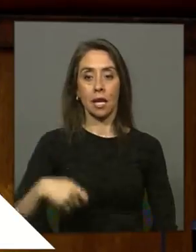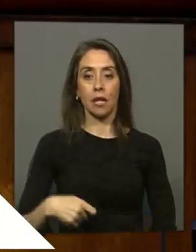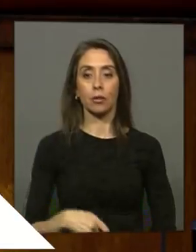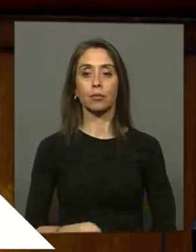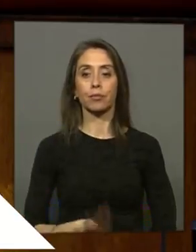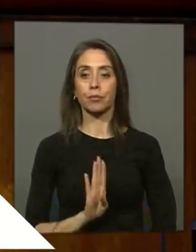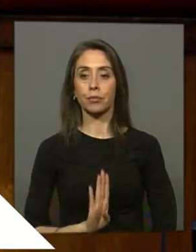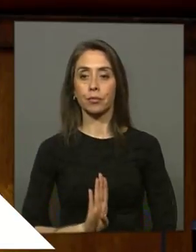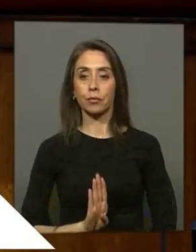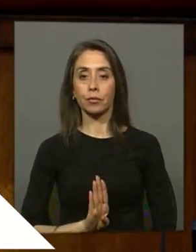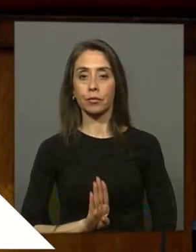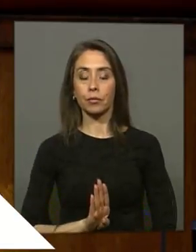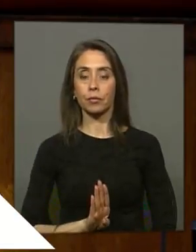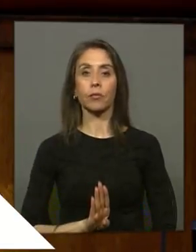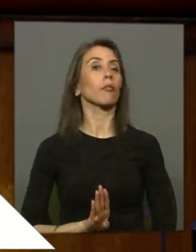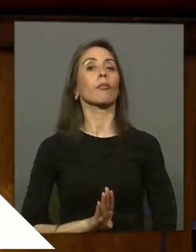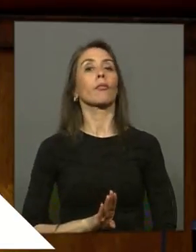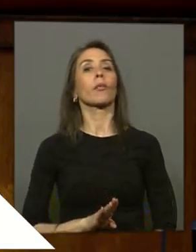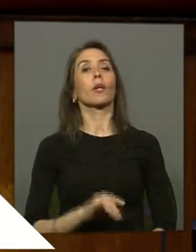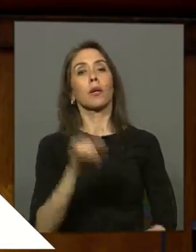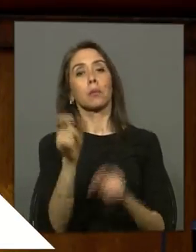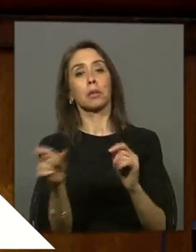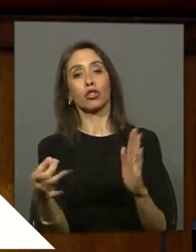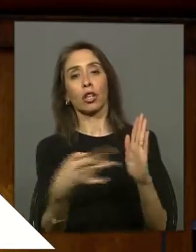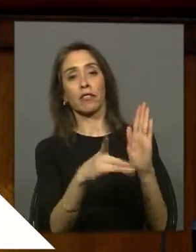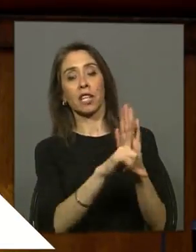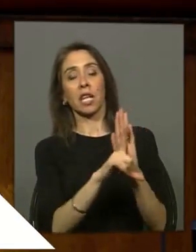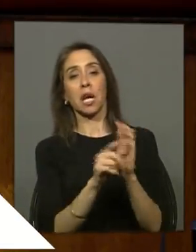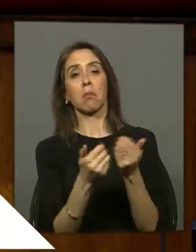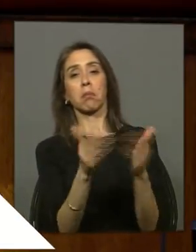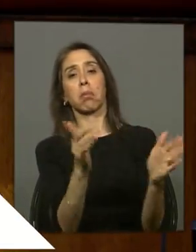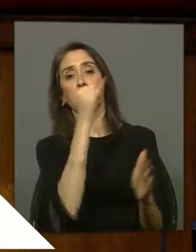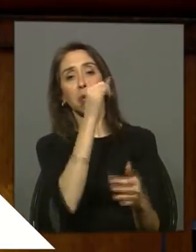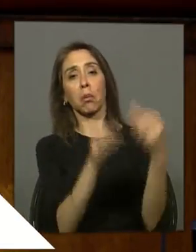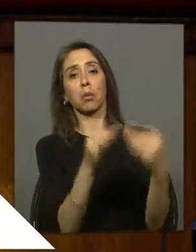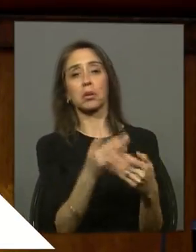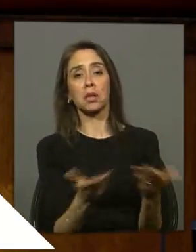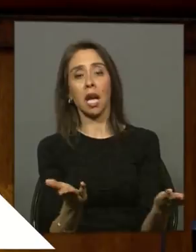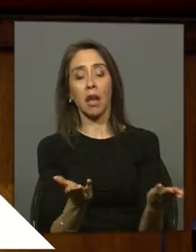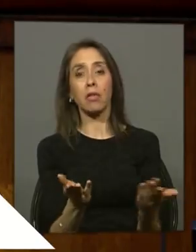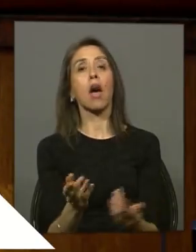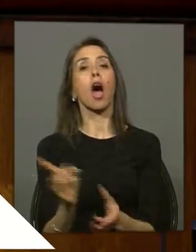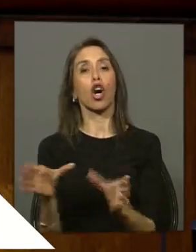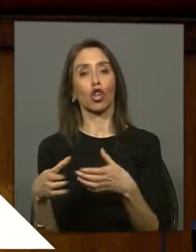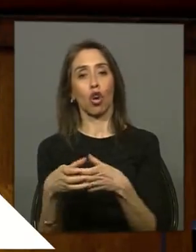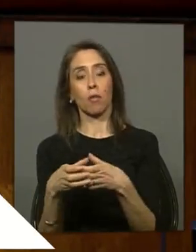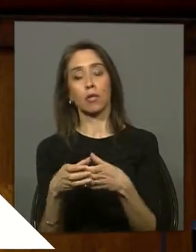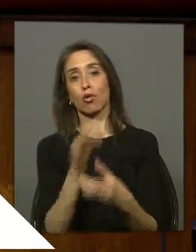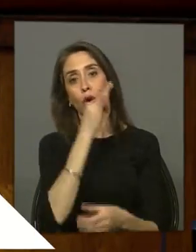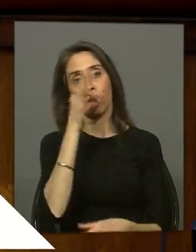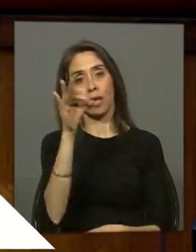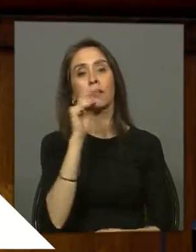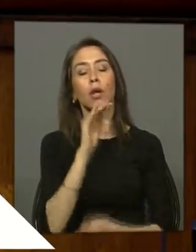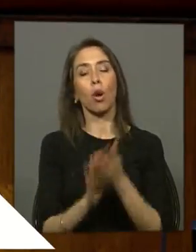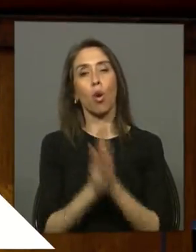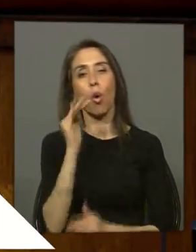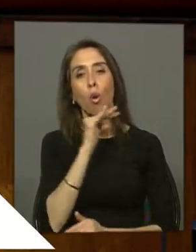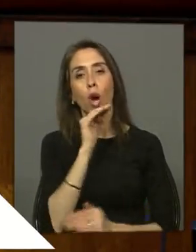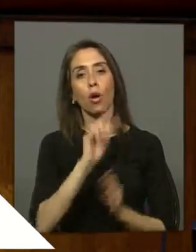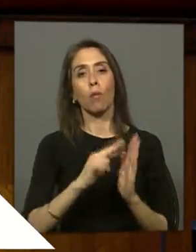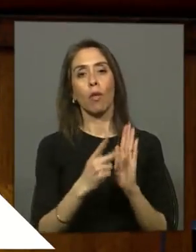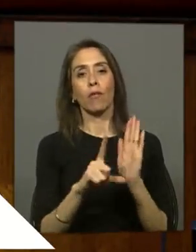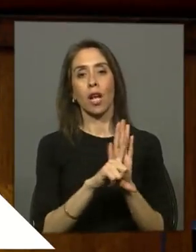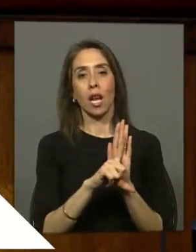Letra B la impunidad en que queda el infractor obliga a la comisión a requerir que se lleve a cabo en el más breve plazo posible las modificaciones